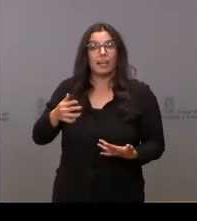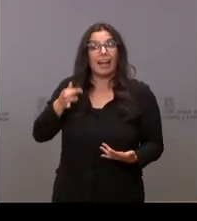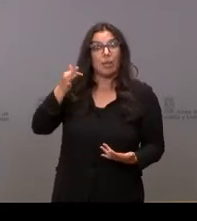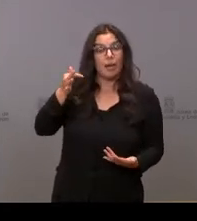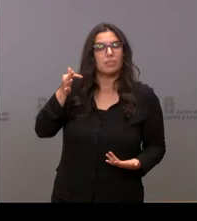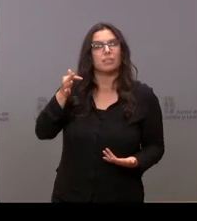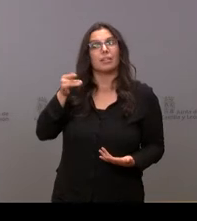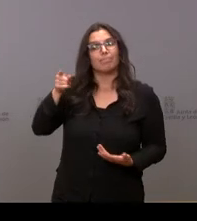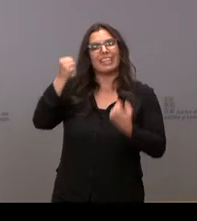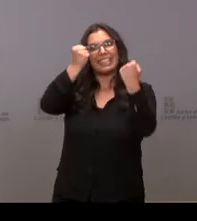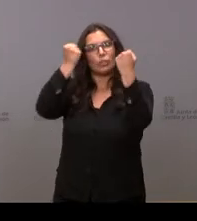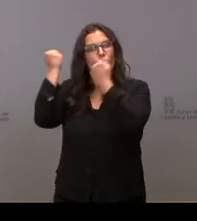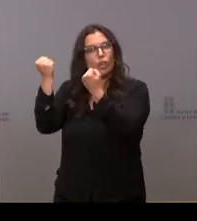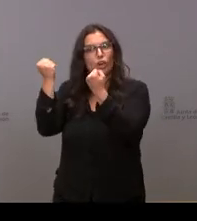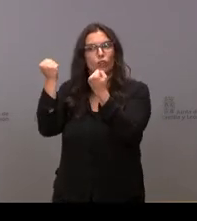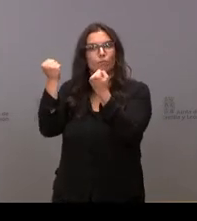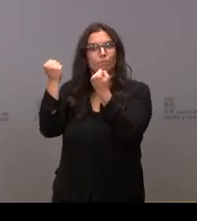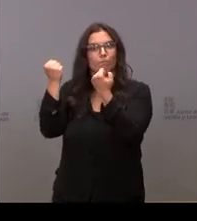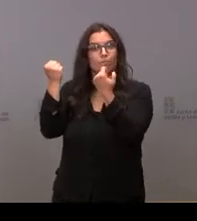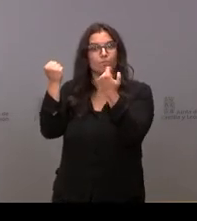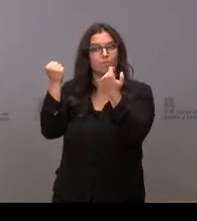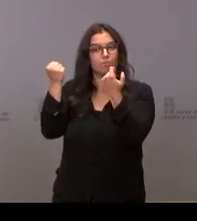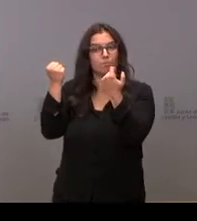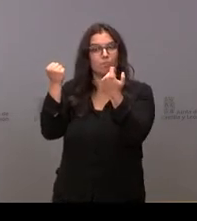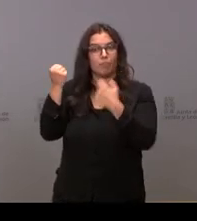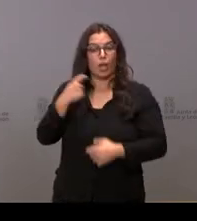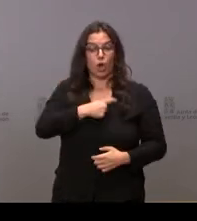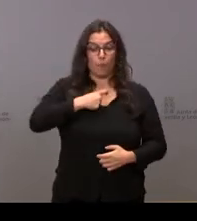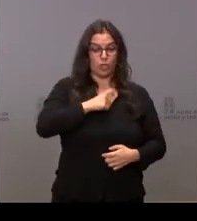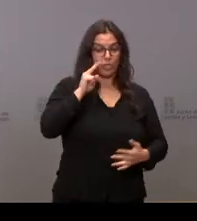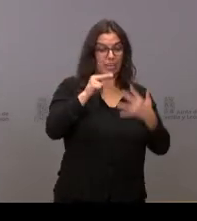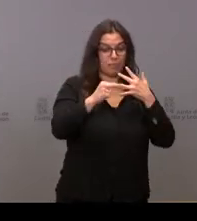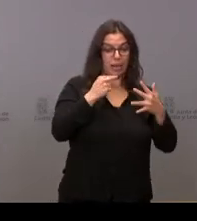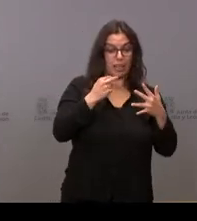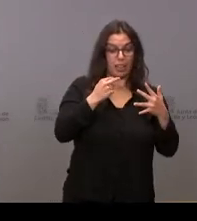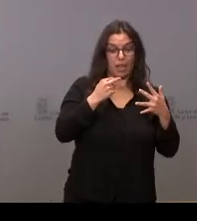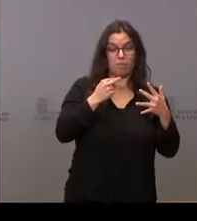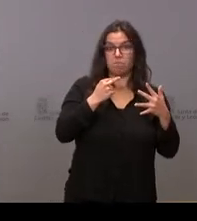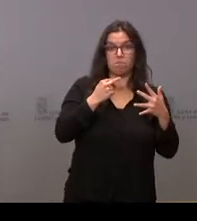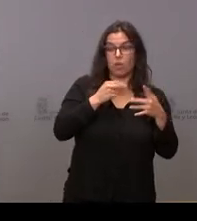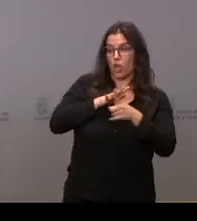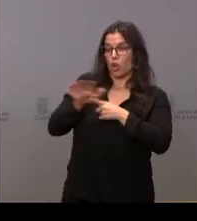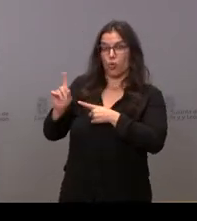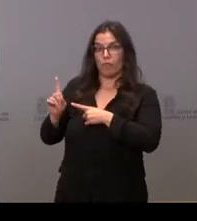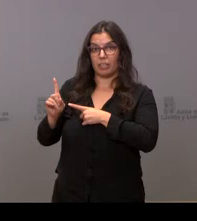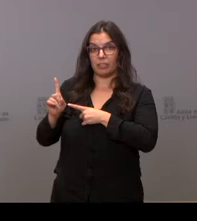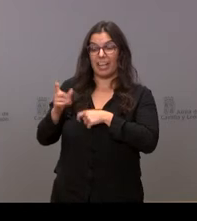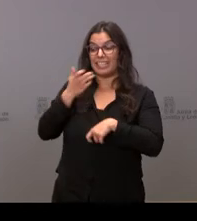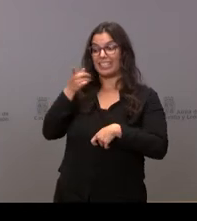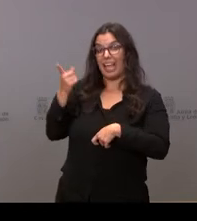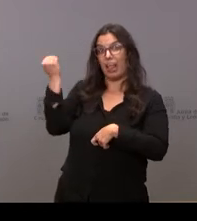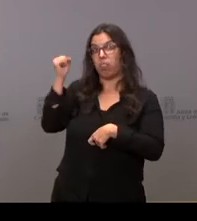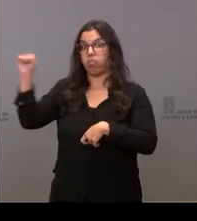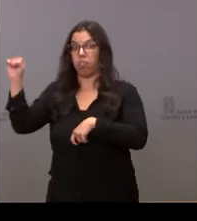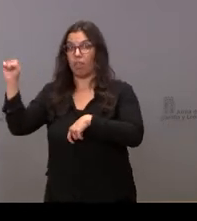es una institución a la que no le afecta al comisionado de transparencia. Es decir, que cuando incumple no se puede acudir al comisionado.